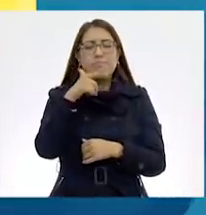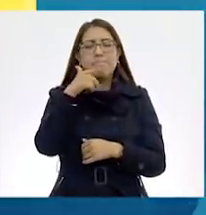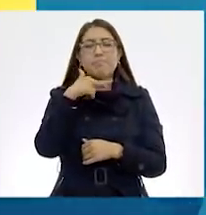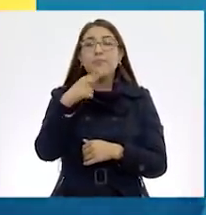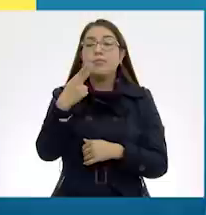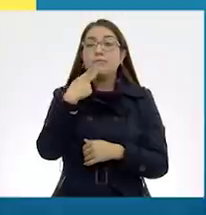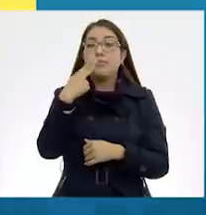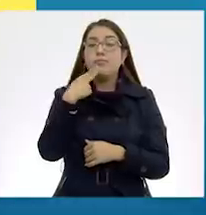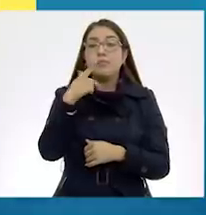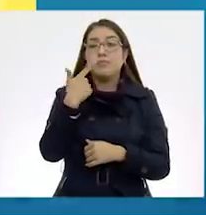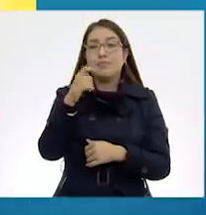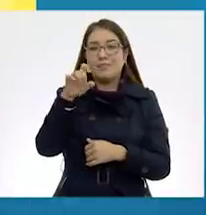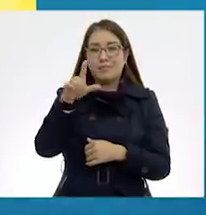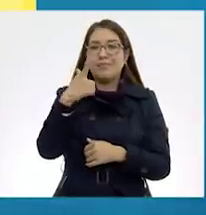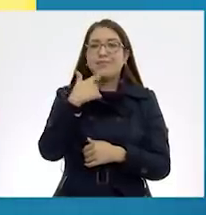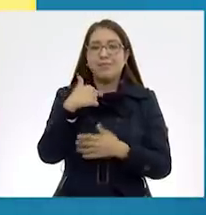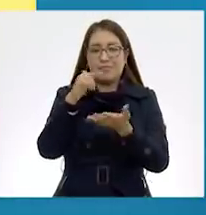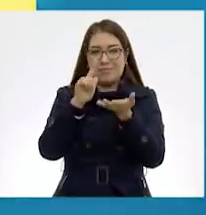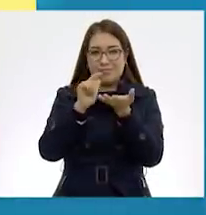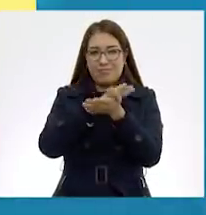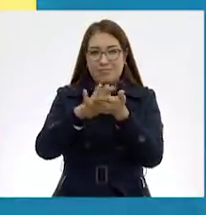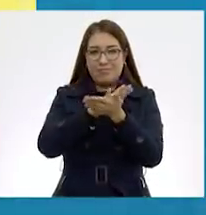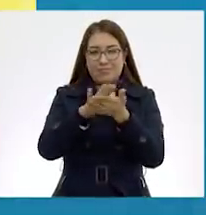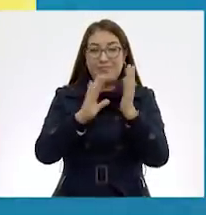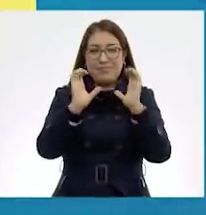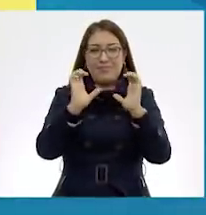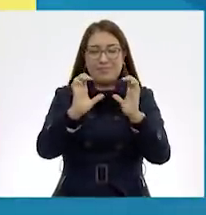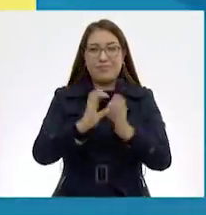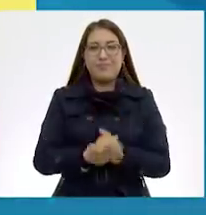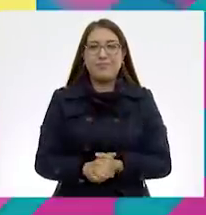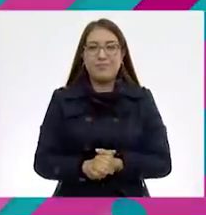usa desinfectantes a base de alcohol. ¡Cuídate!